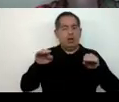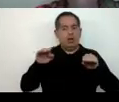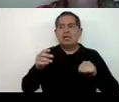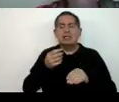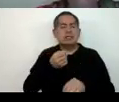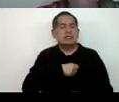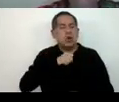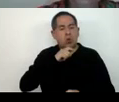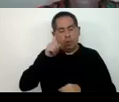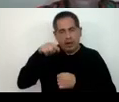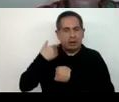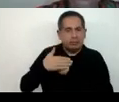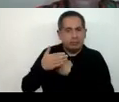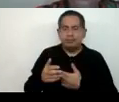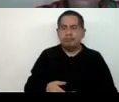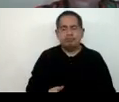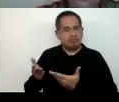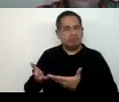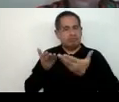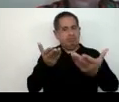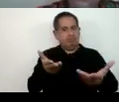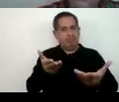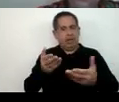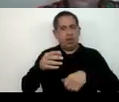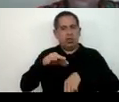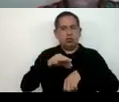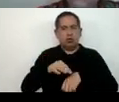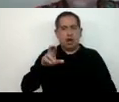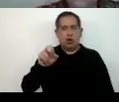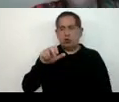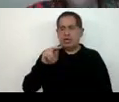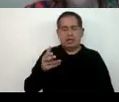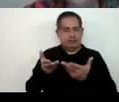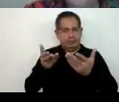Reproductiva. Adelante, doctora Rosana, nos quedamos con usted.